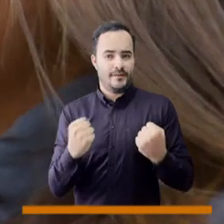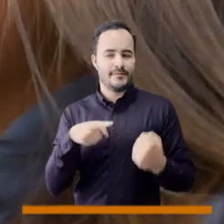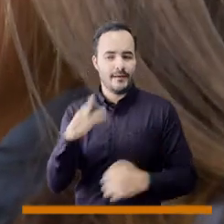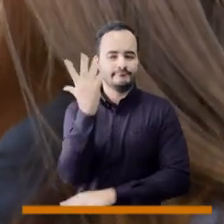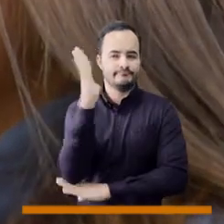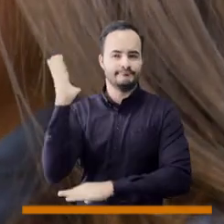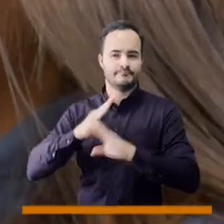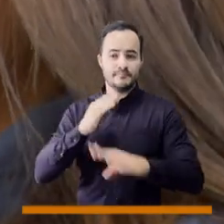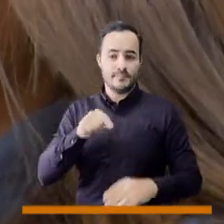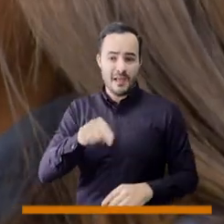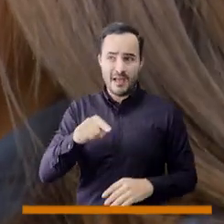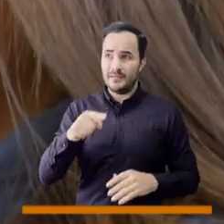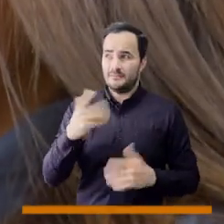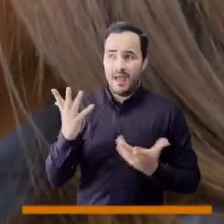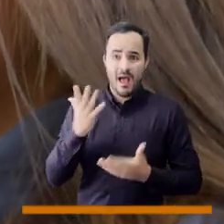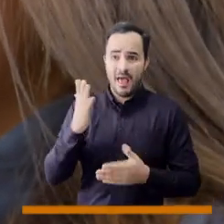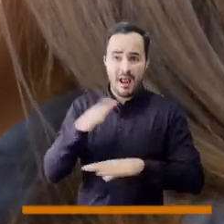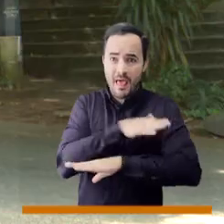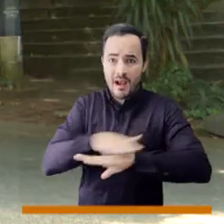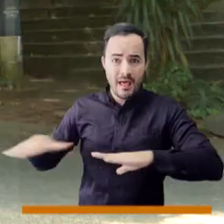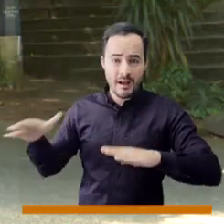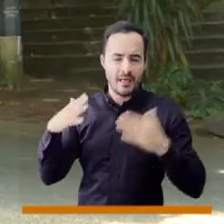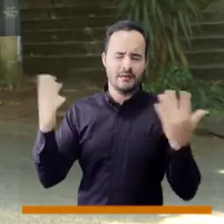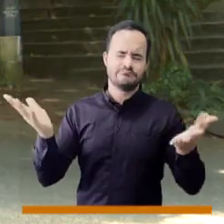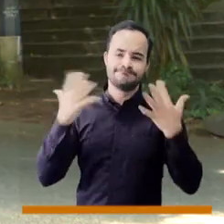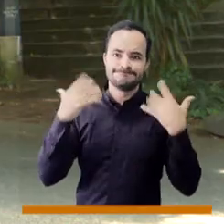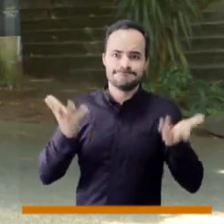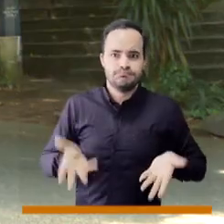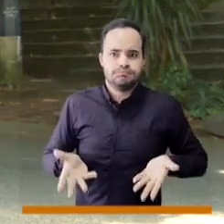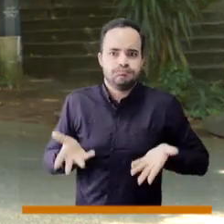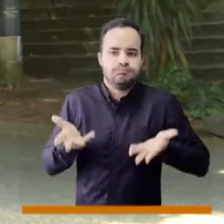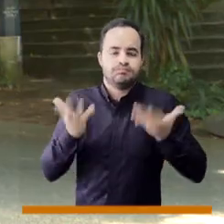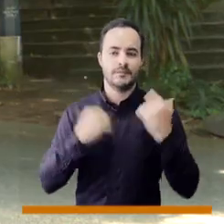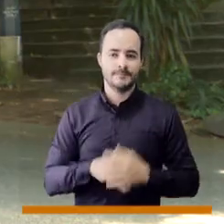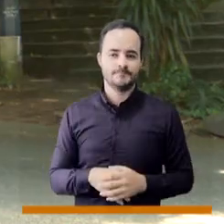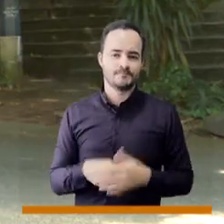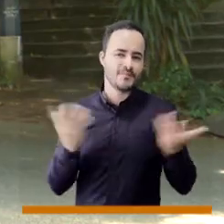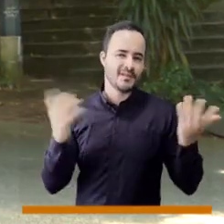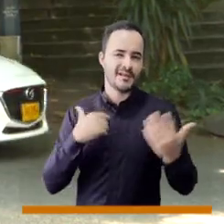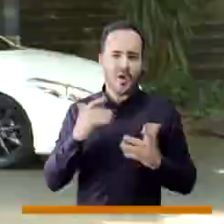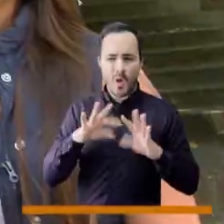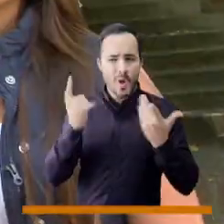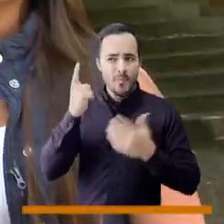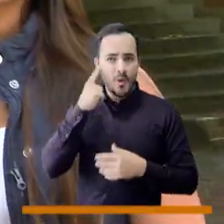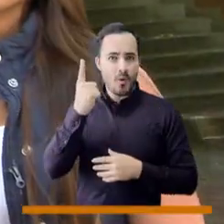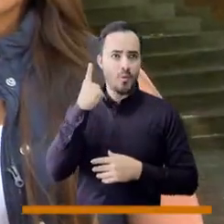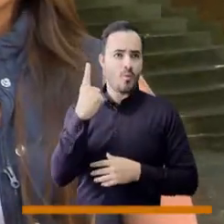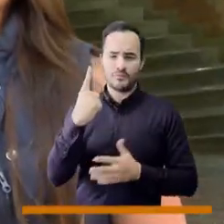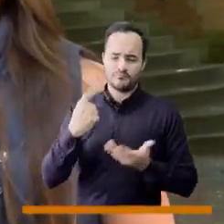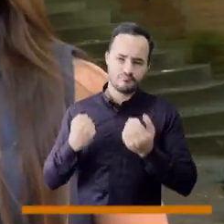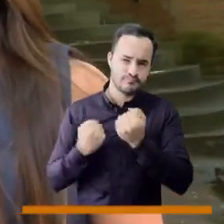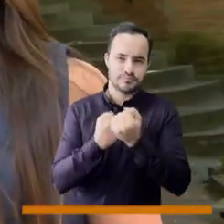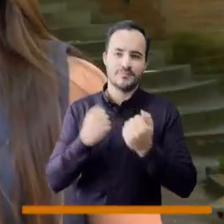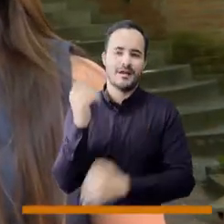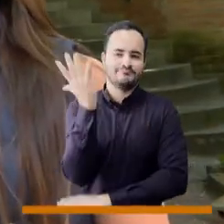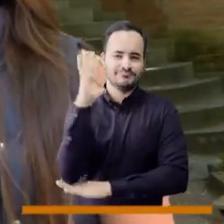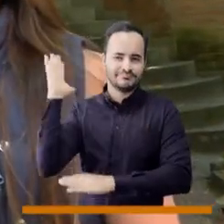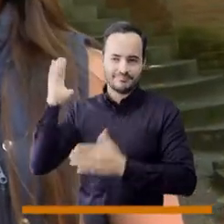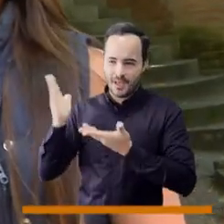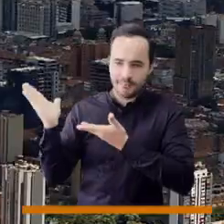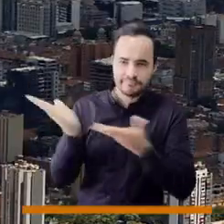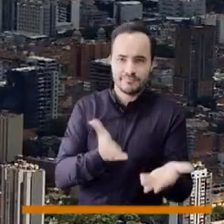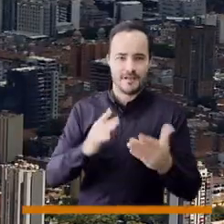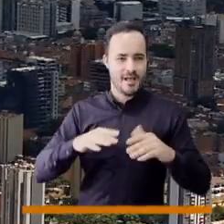una alta afluencia de calor. Y la única estrategia y la más efectiva es la renaturalización de los